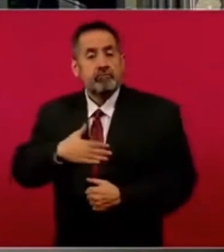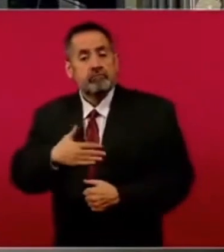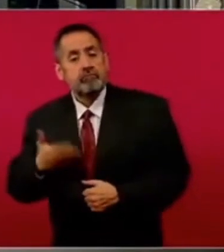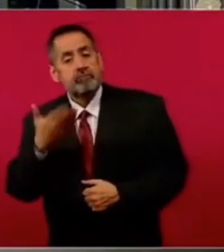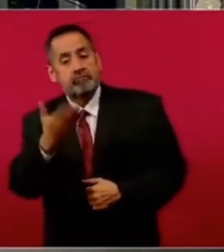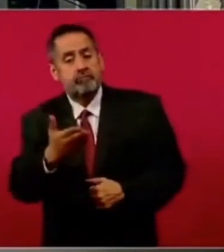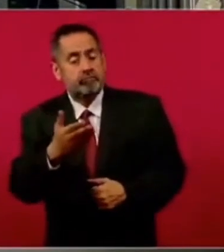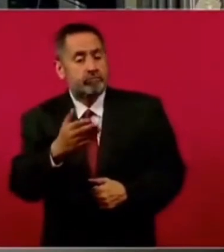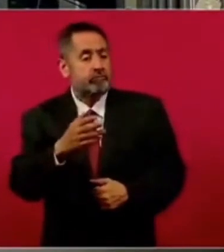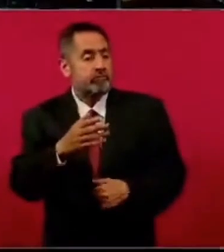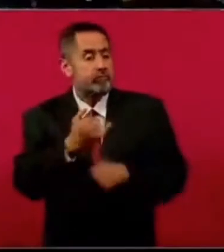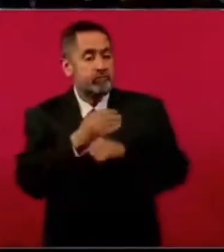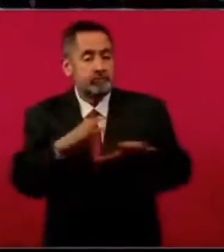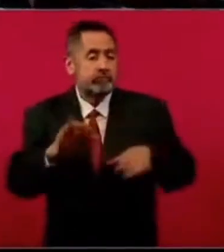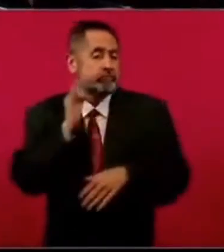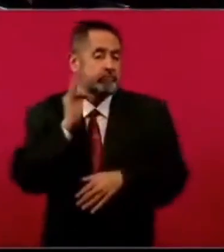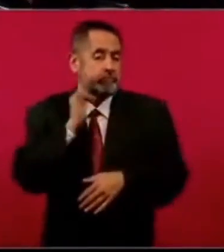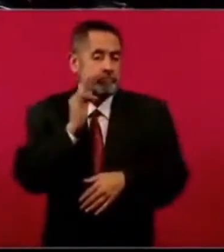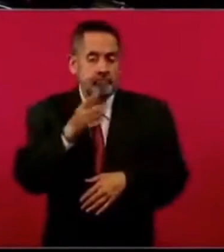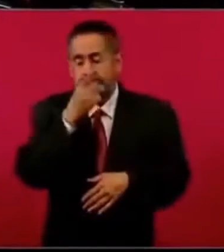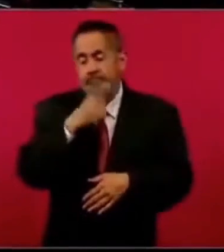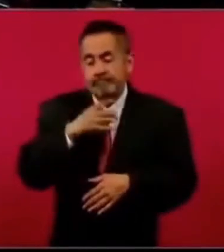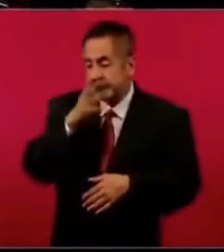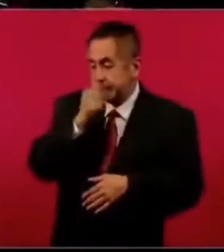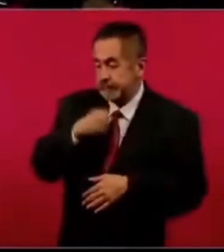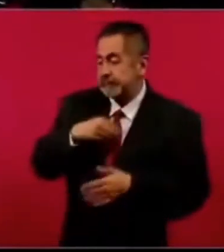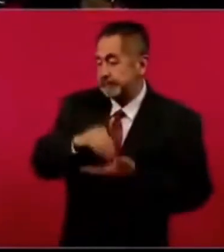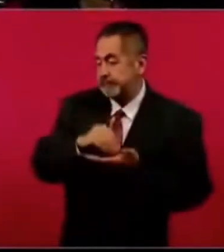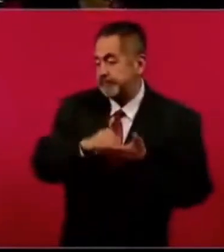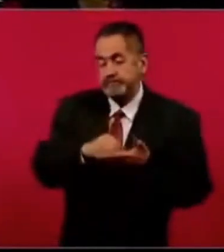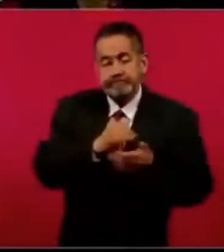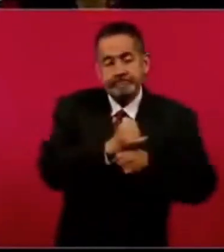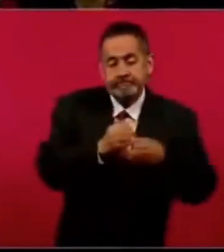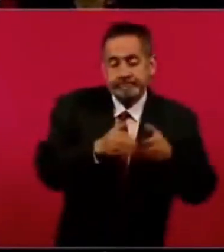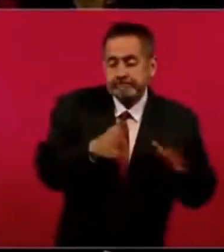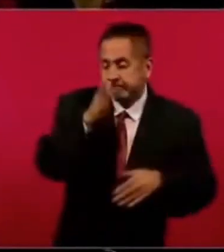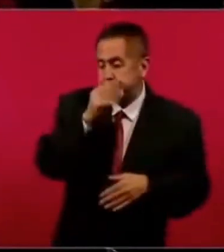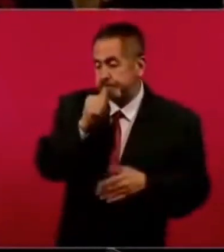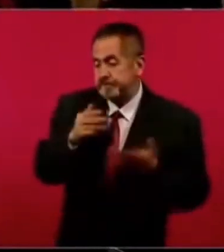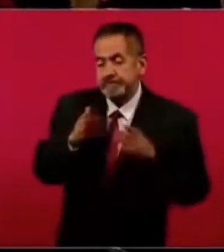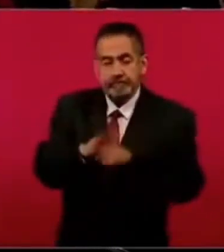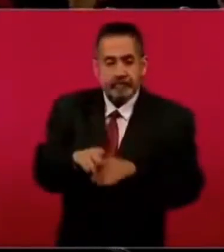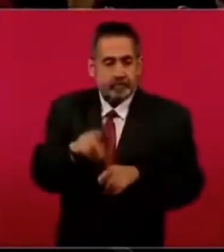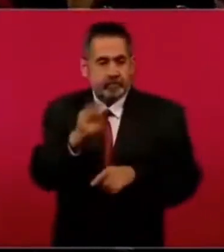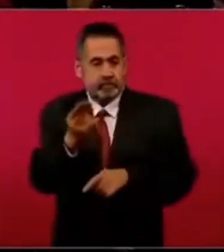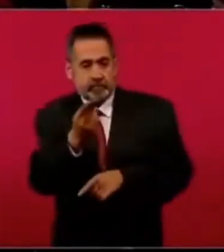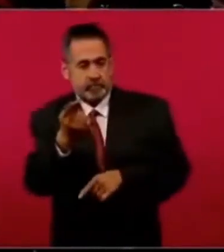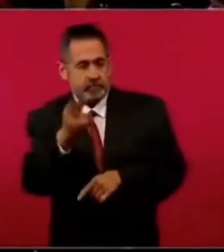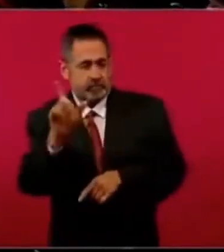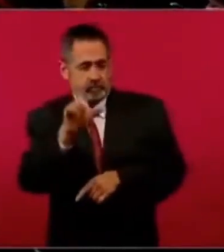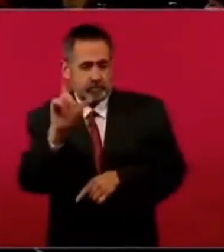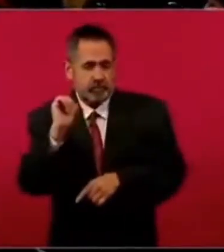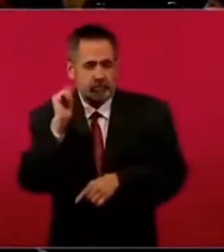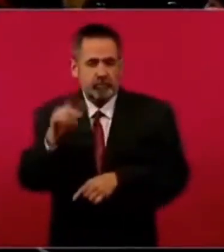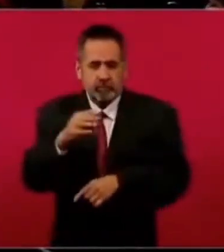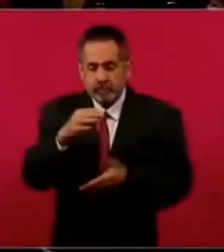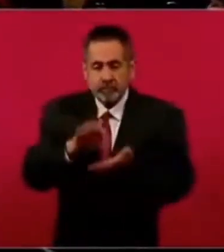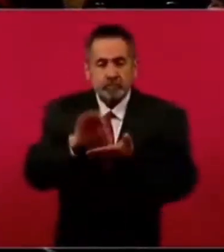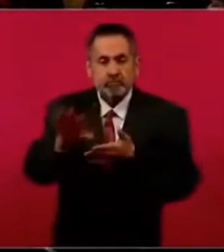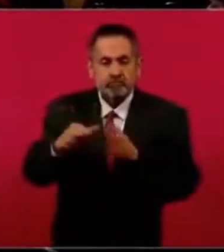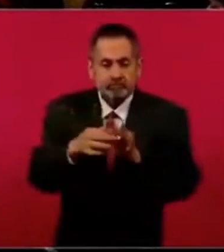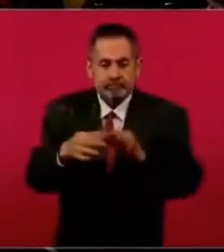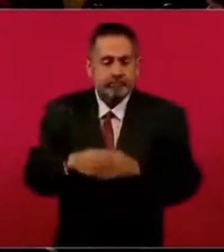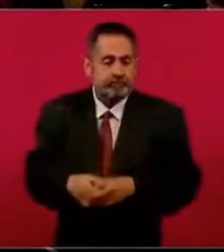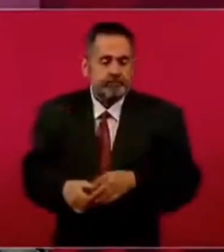no podían darla por cuestiones de que está abierta la investigación. ¿Pudieran dar algo ustedes el lunes, un poco de las... A ver, ¿qué se